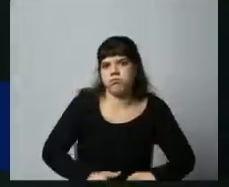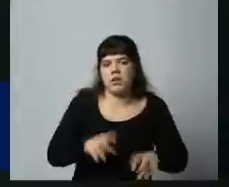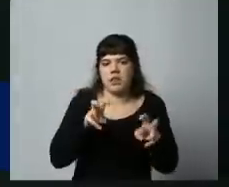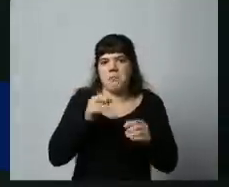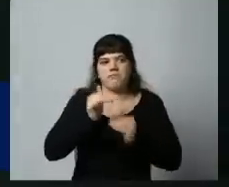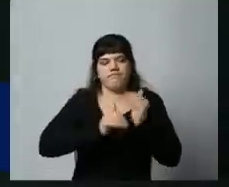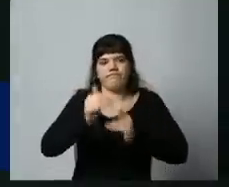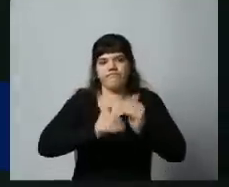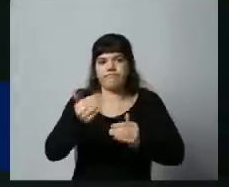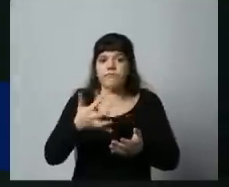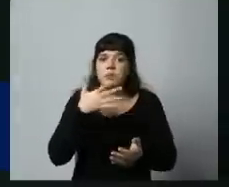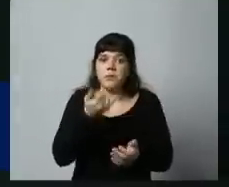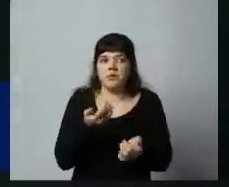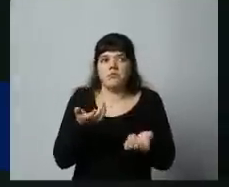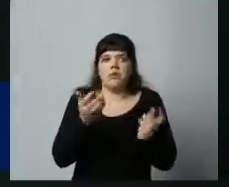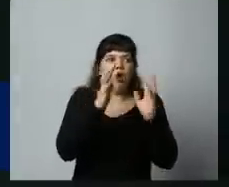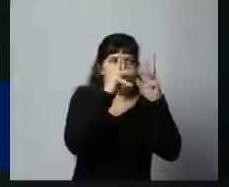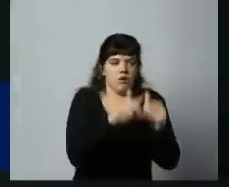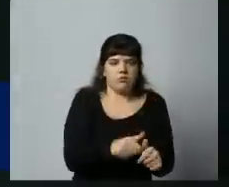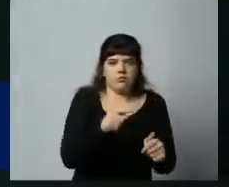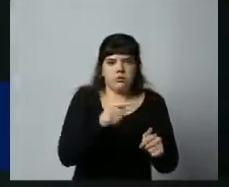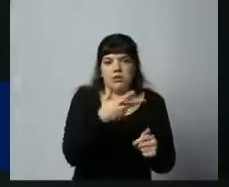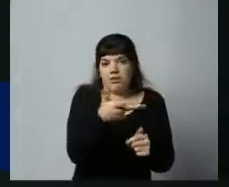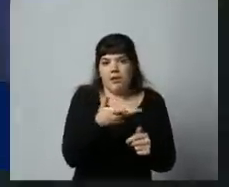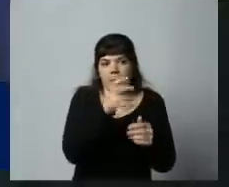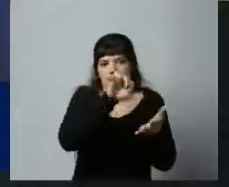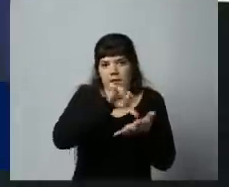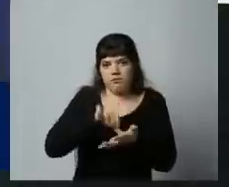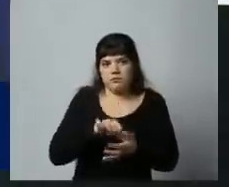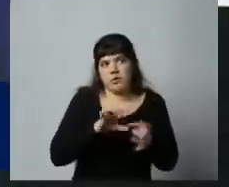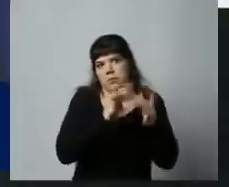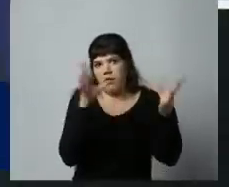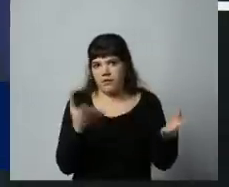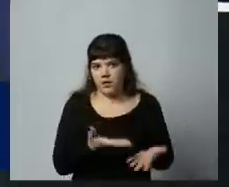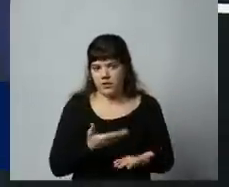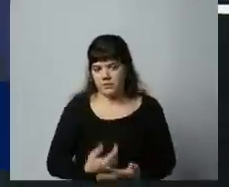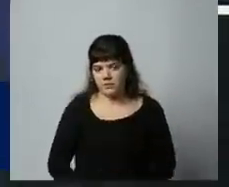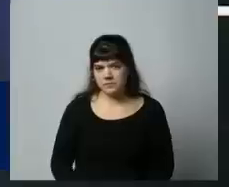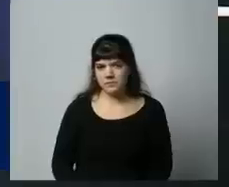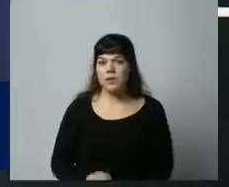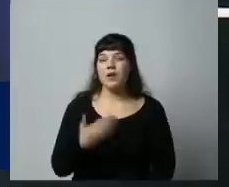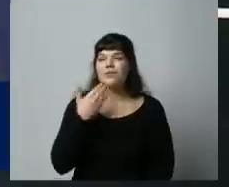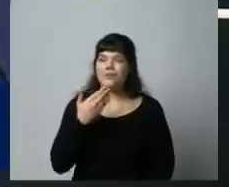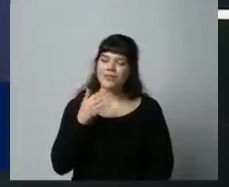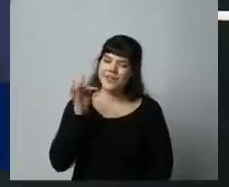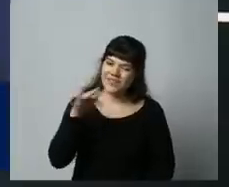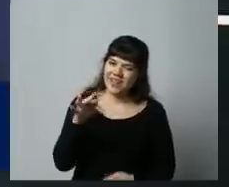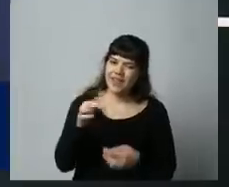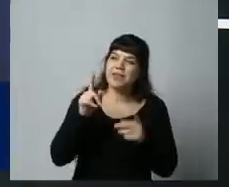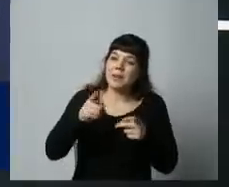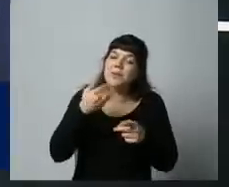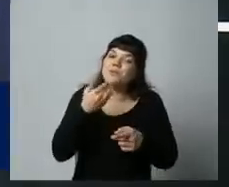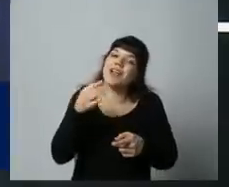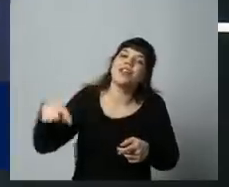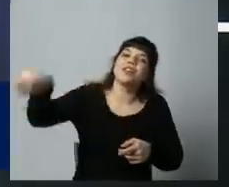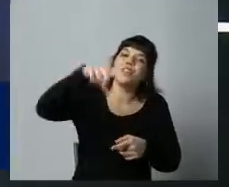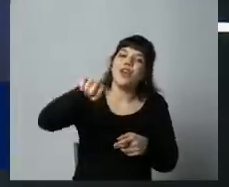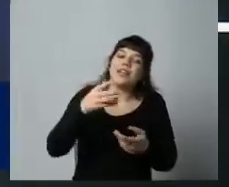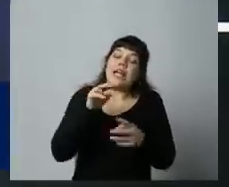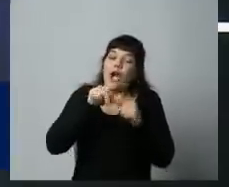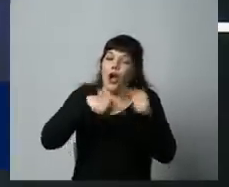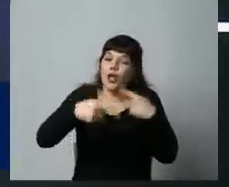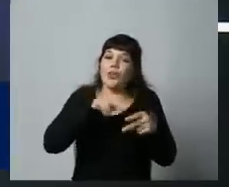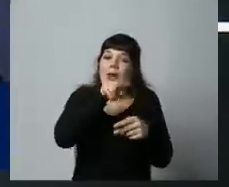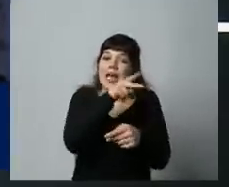justamente se definen como revolucionarios en esos tres países Muchas gracias Federico yurkovich Gracias a todos ustedes por estar ahí seguí poniendo el hashtag legítima